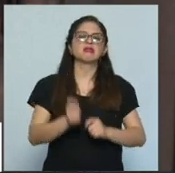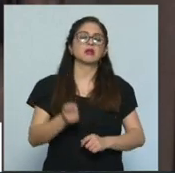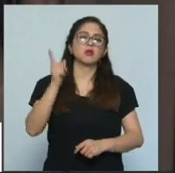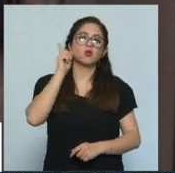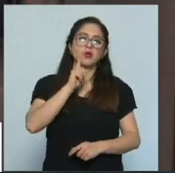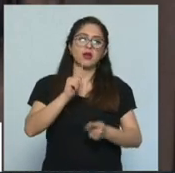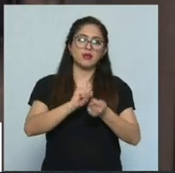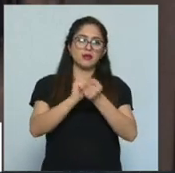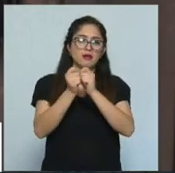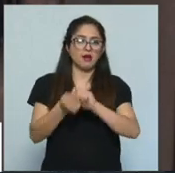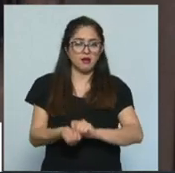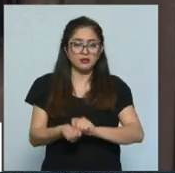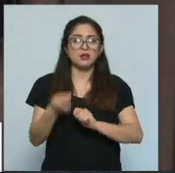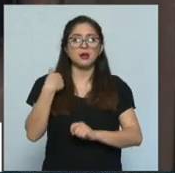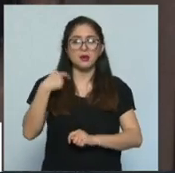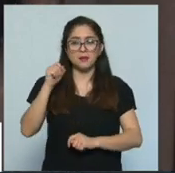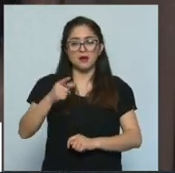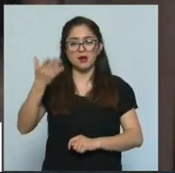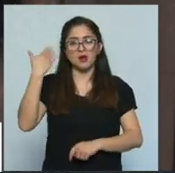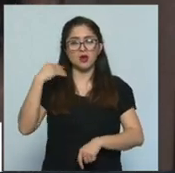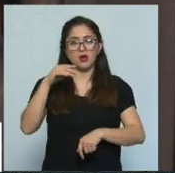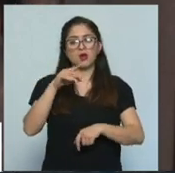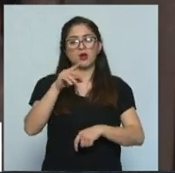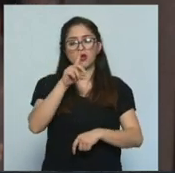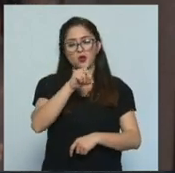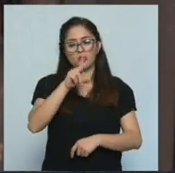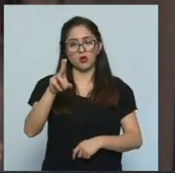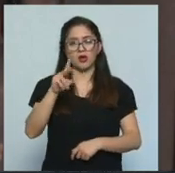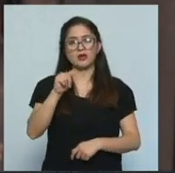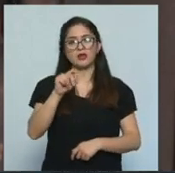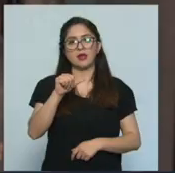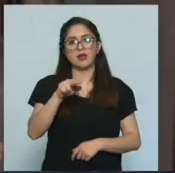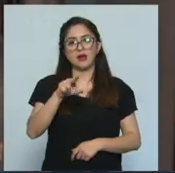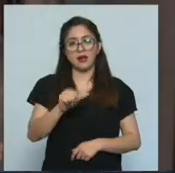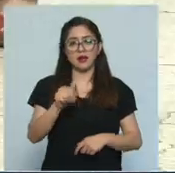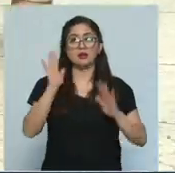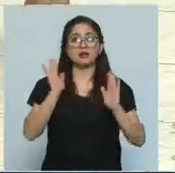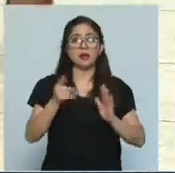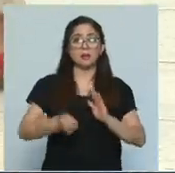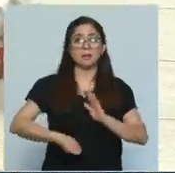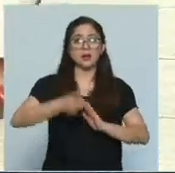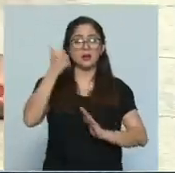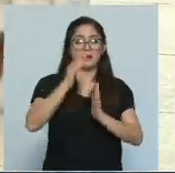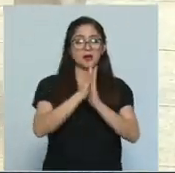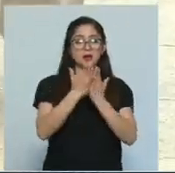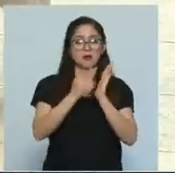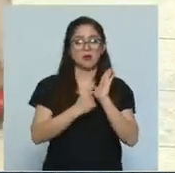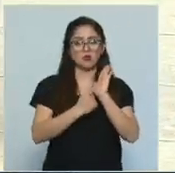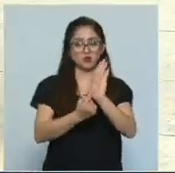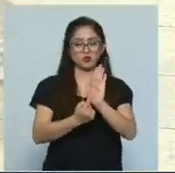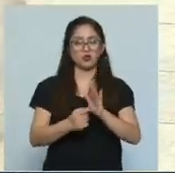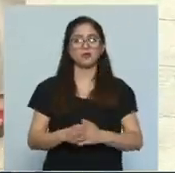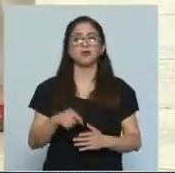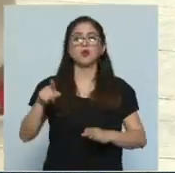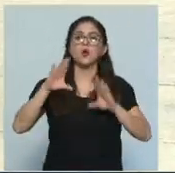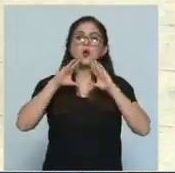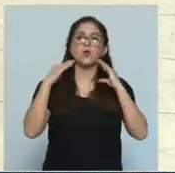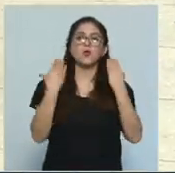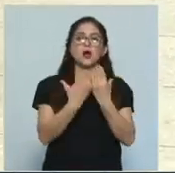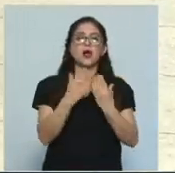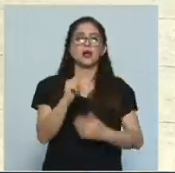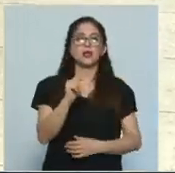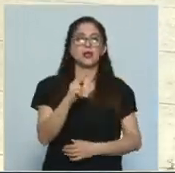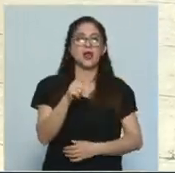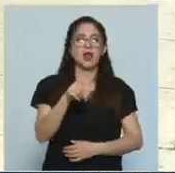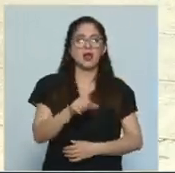casa editorial desde abajo con la doctora Tania Mesa. He publicado mi primer libro. La comunidad trans enfrenta un estigma